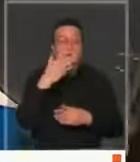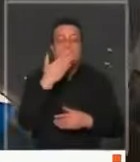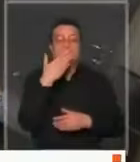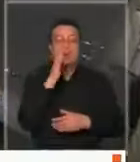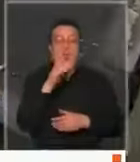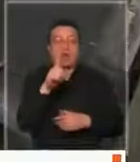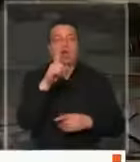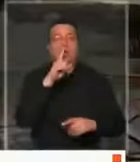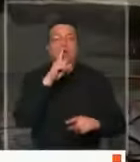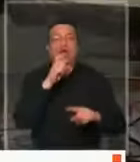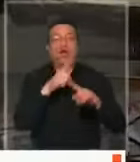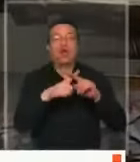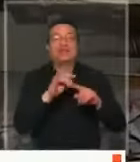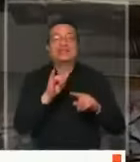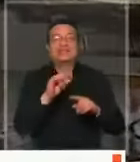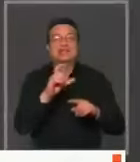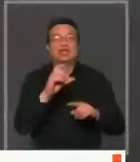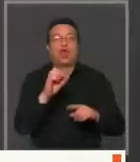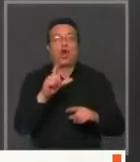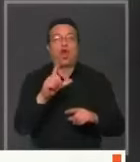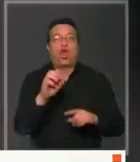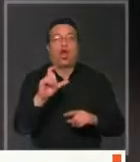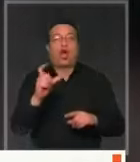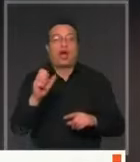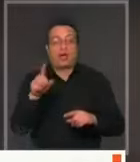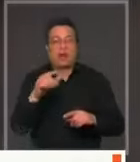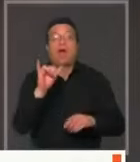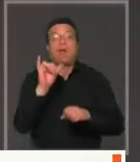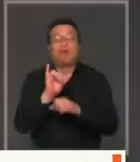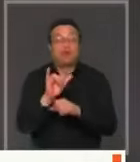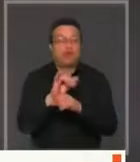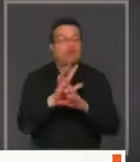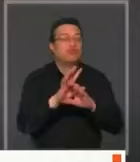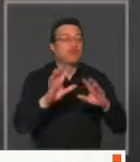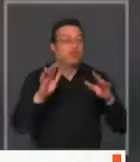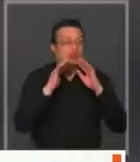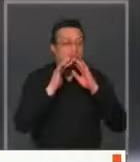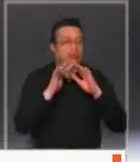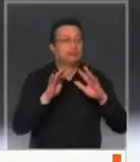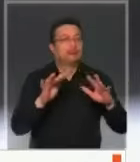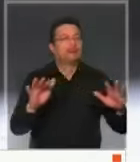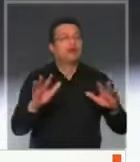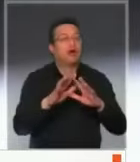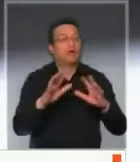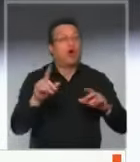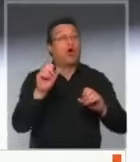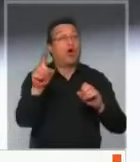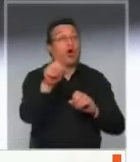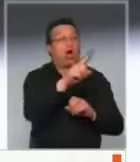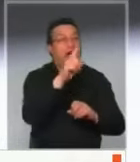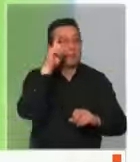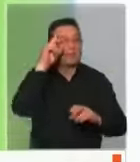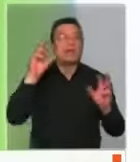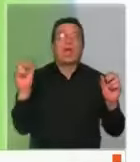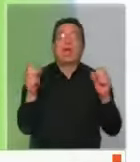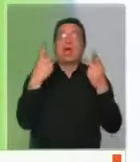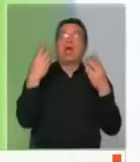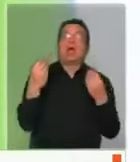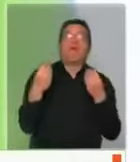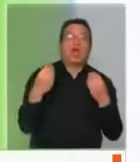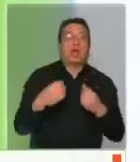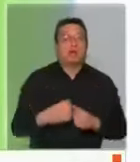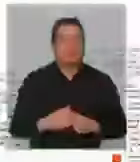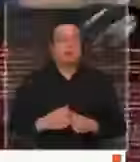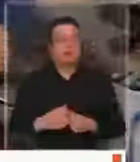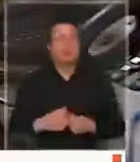Laura Borgel. Ella nos advierte de la publicidad engañosa que conllevan estos productos, que para muchos son salvadores. Estos